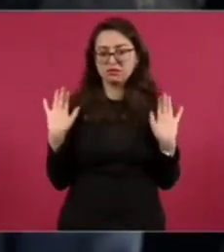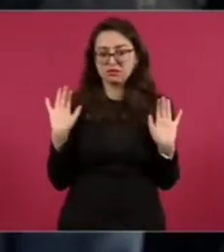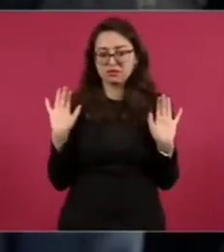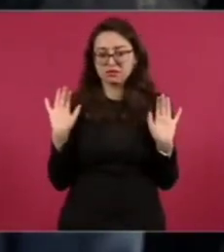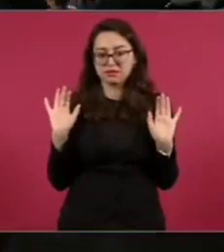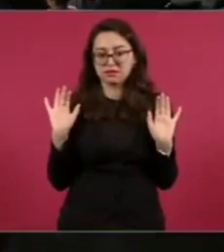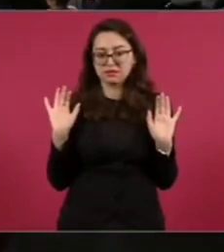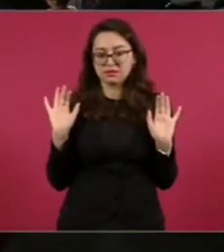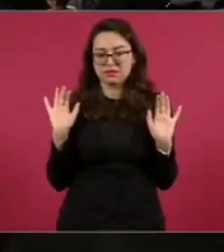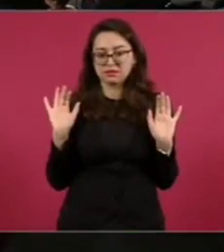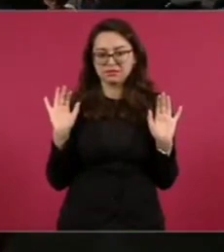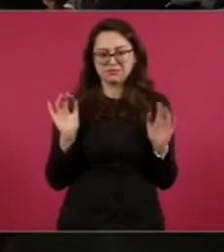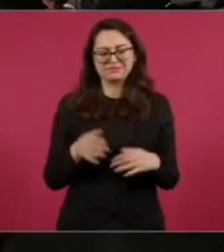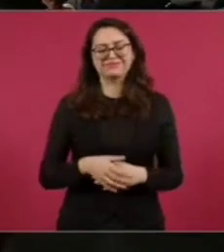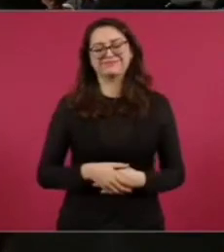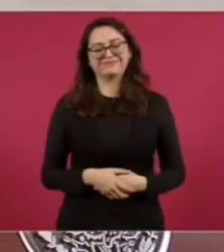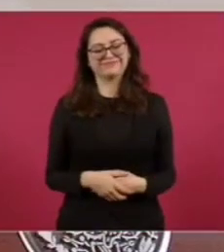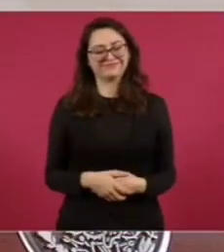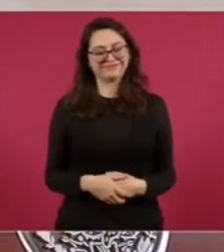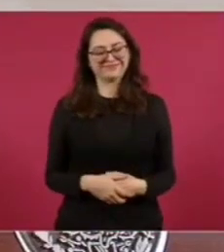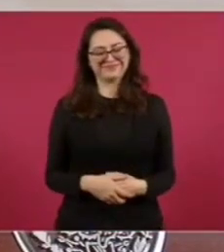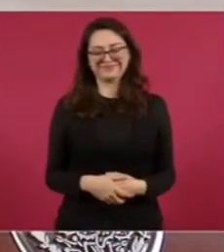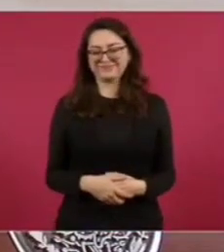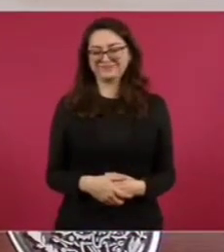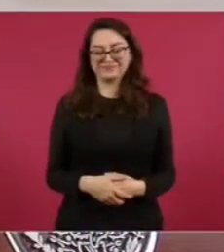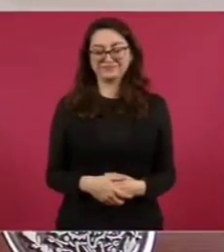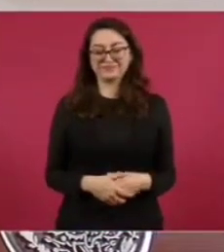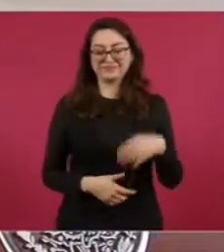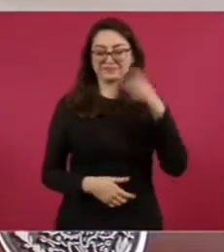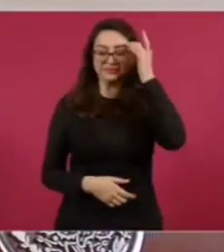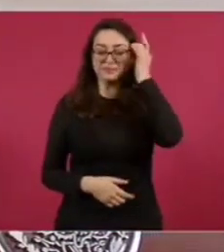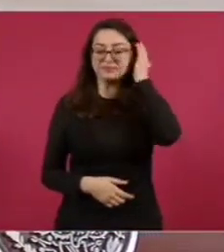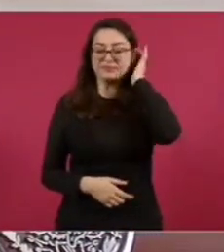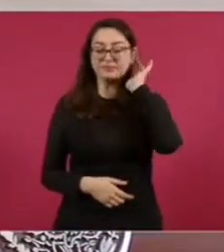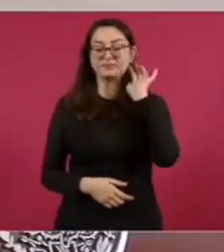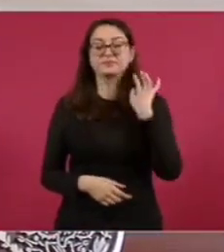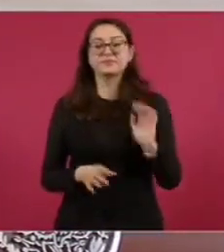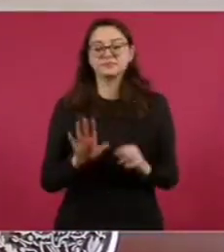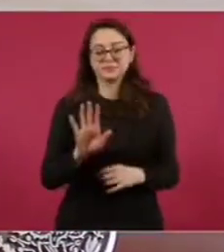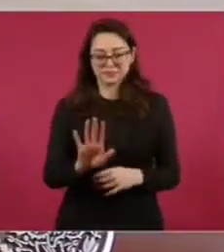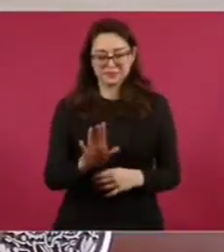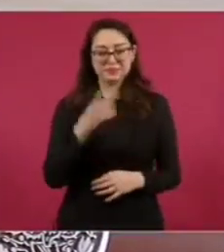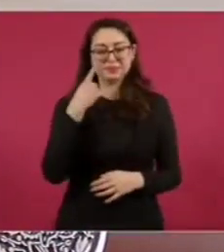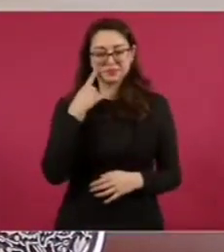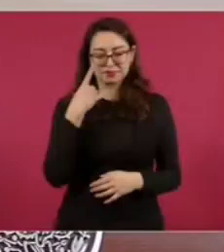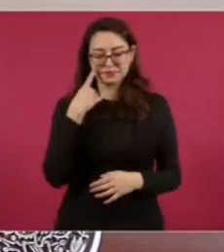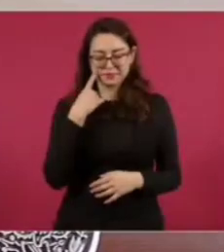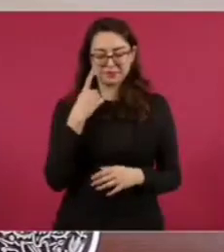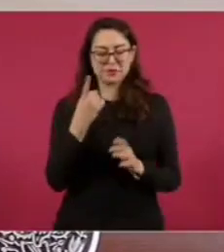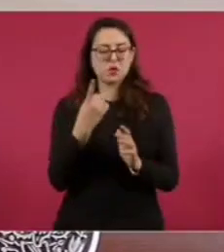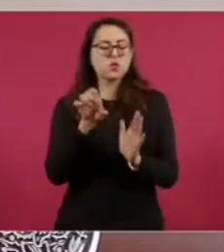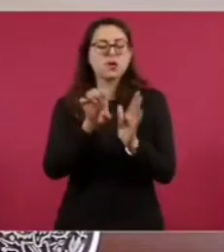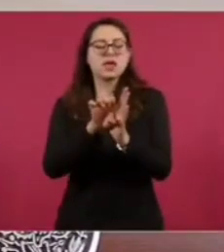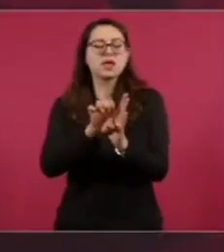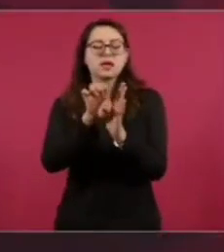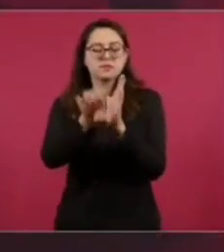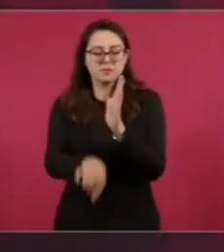teléfono? No. Mire, le voy a… No está dispuesto, le voy a poner un